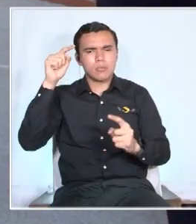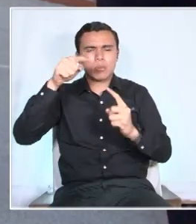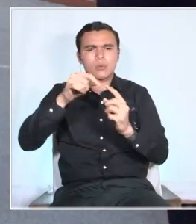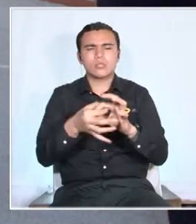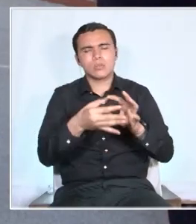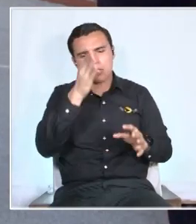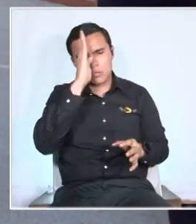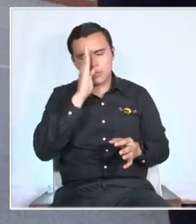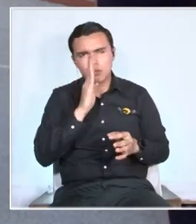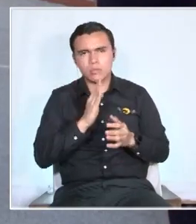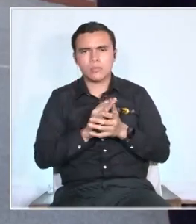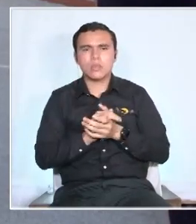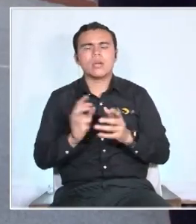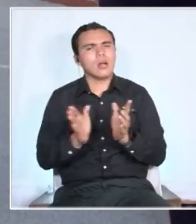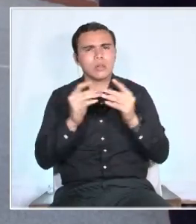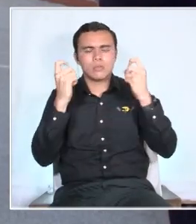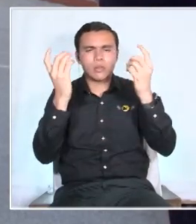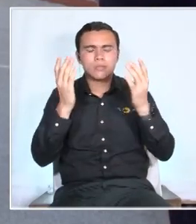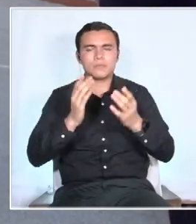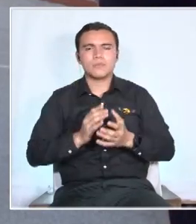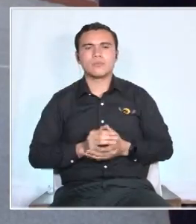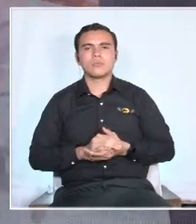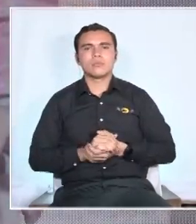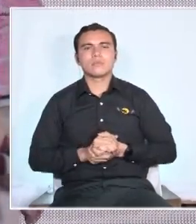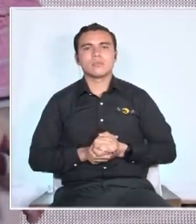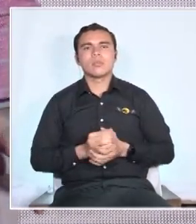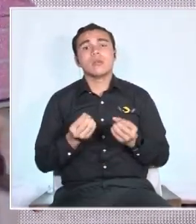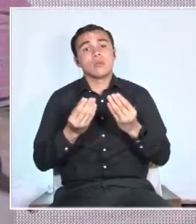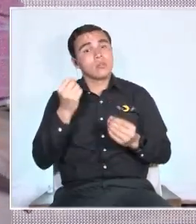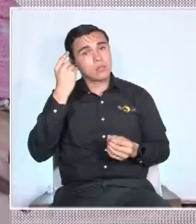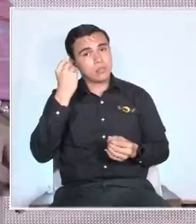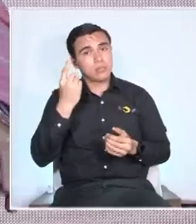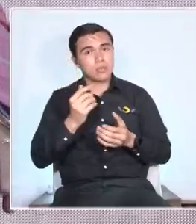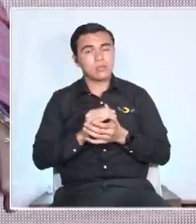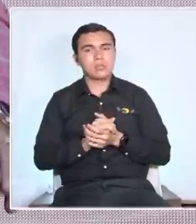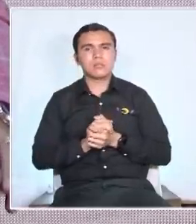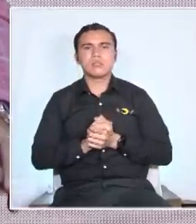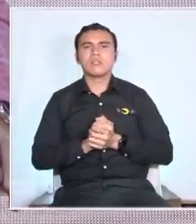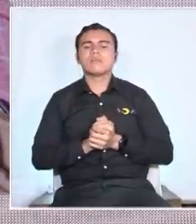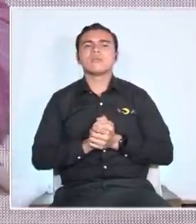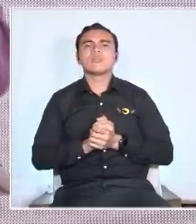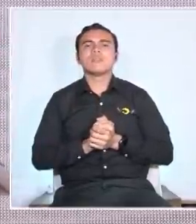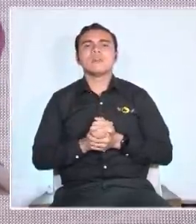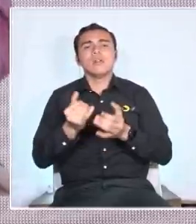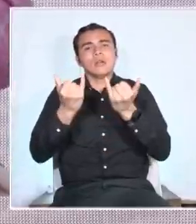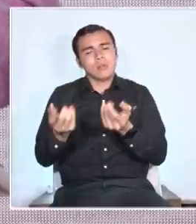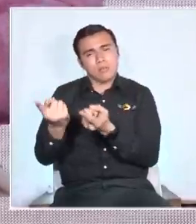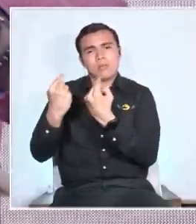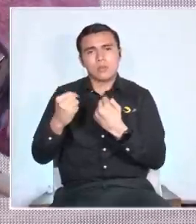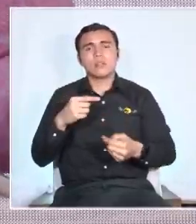de Dios. Aleluya. ¿Cuántos me están entendiendo? Pero hoy vengo a decirte